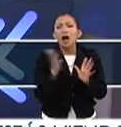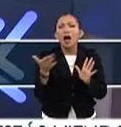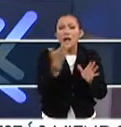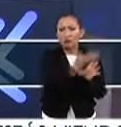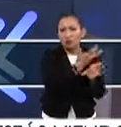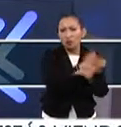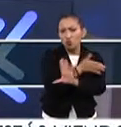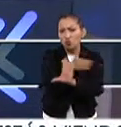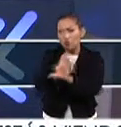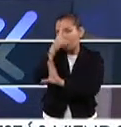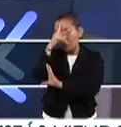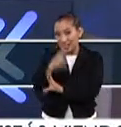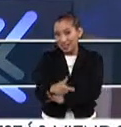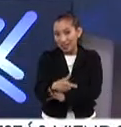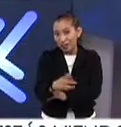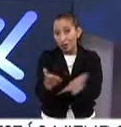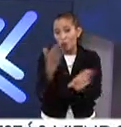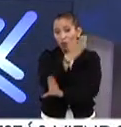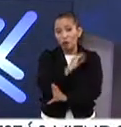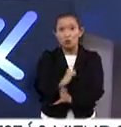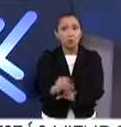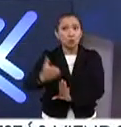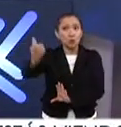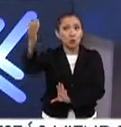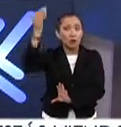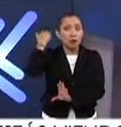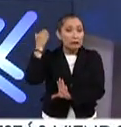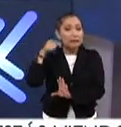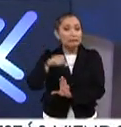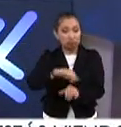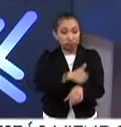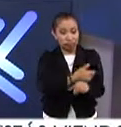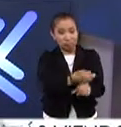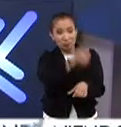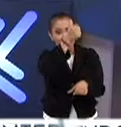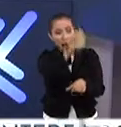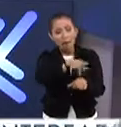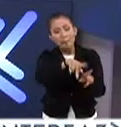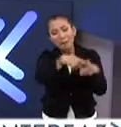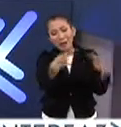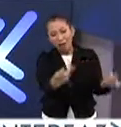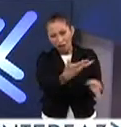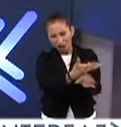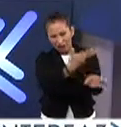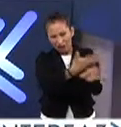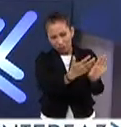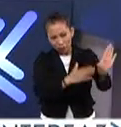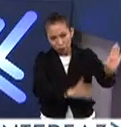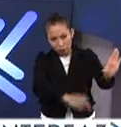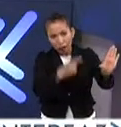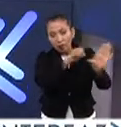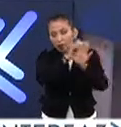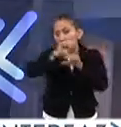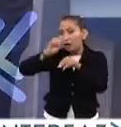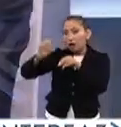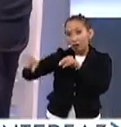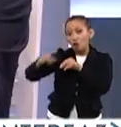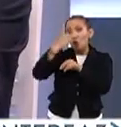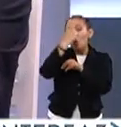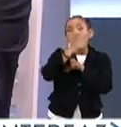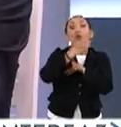entre Estados Unidos y México, hace 2 siglos, y los periódicos de Estados Unidos mandaron a